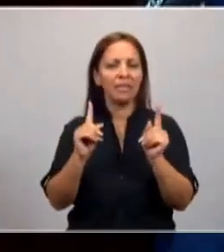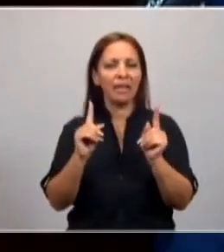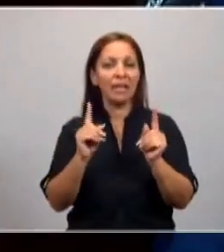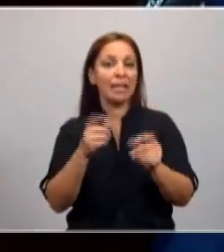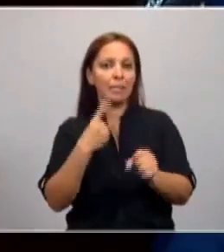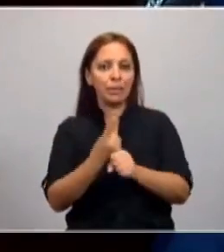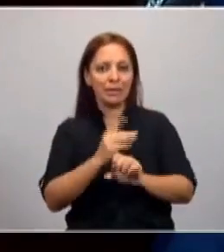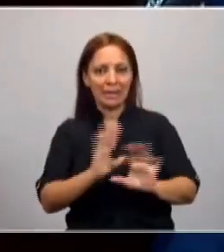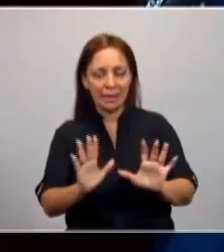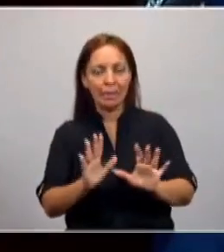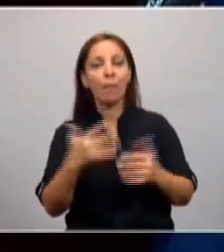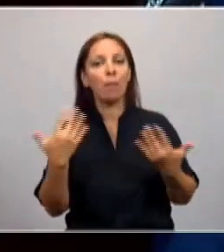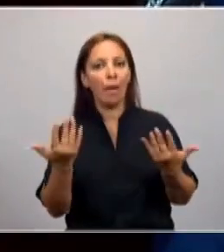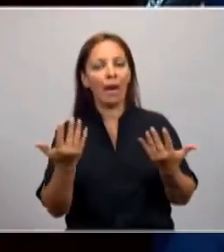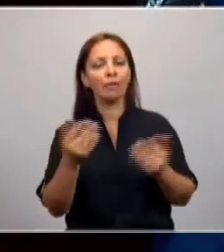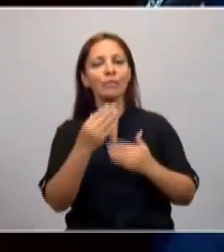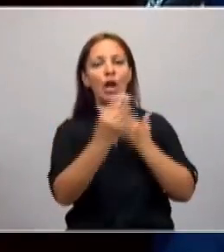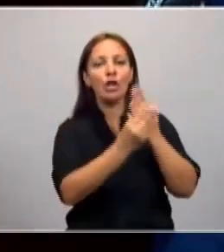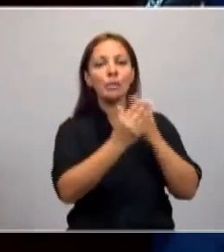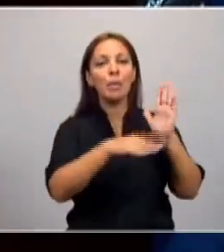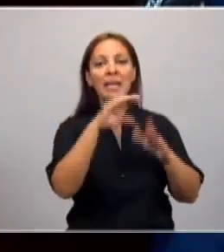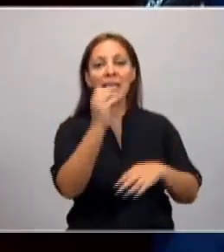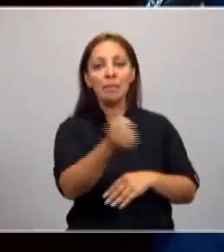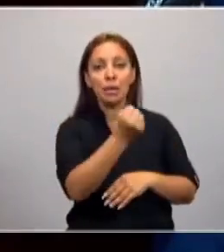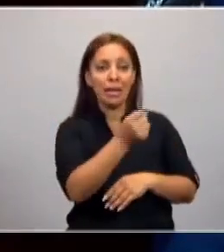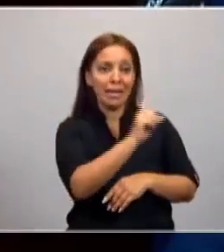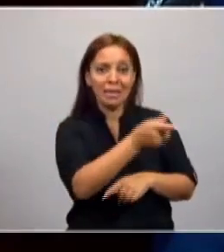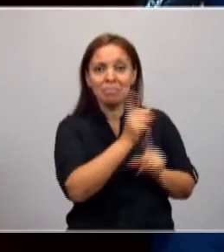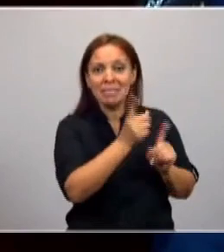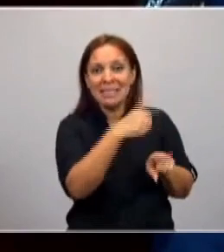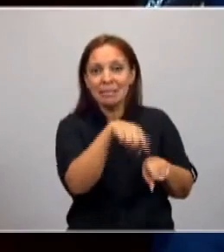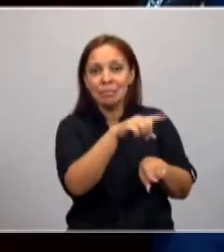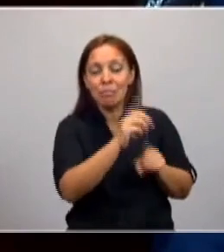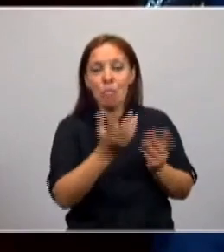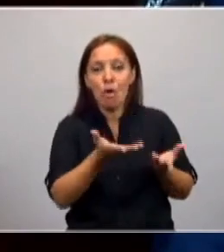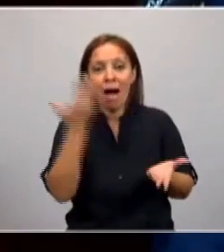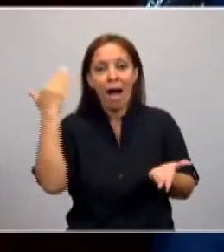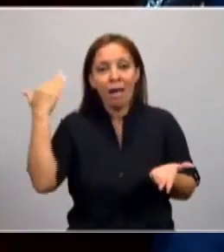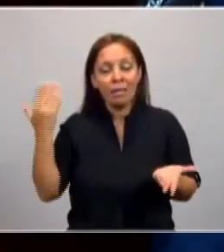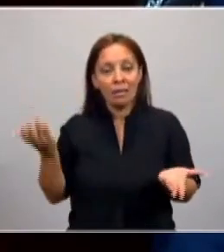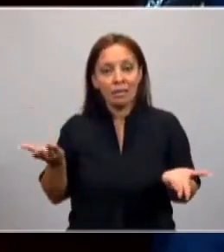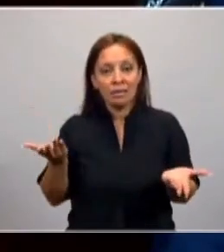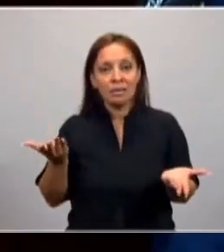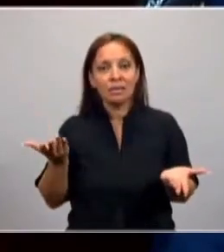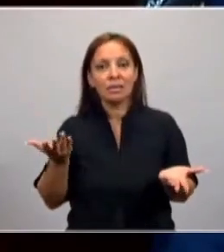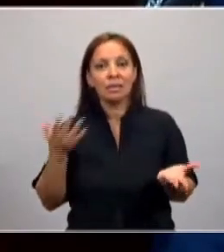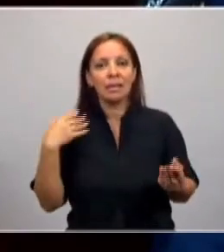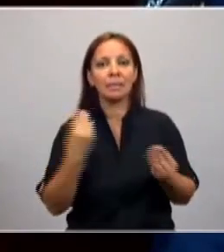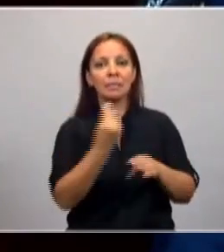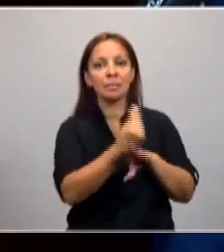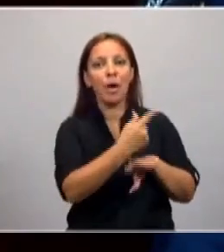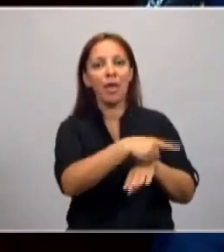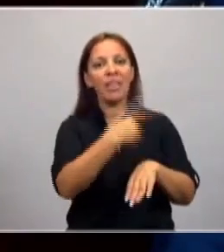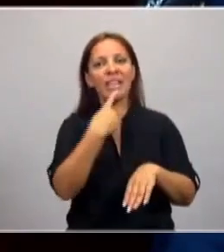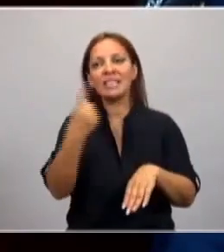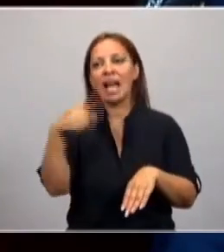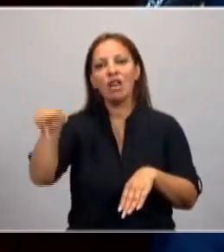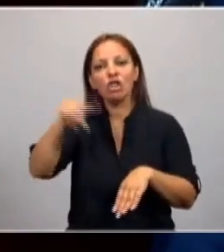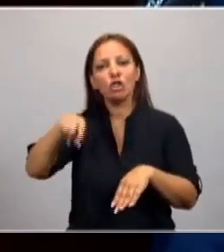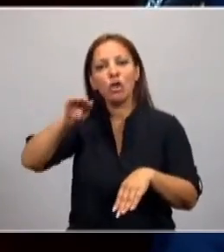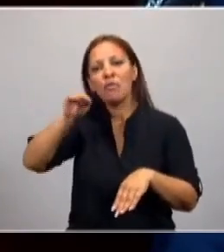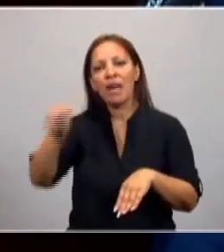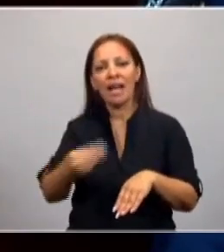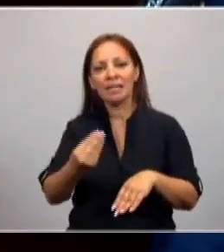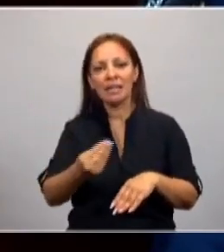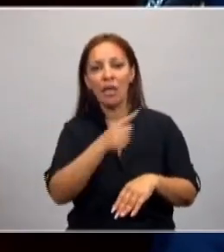más importantes son precisamente los que venía este gobierno a reemplazar porque los consideraba fracasados. Son